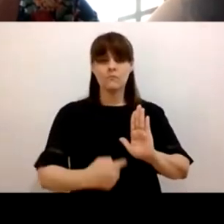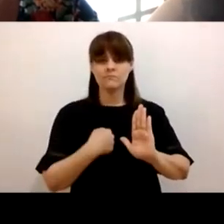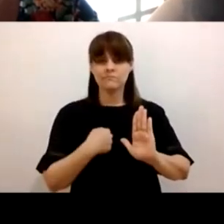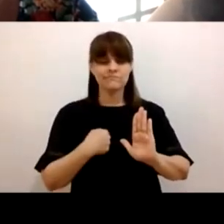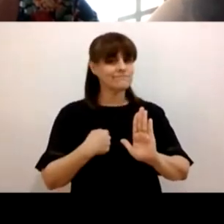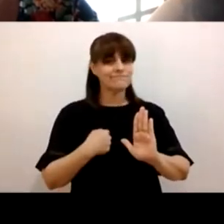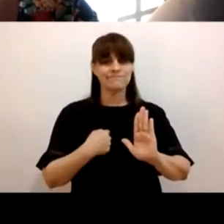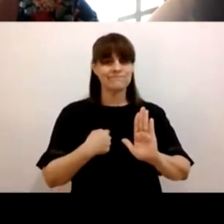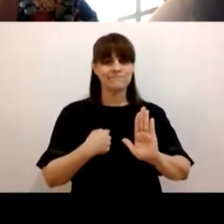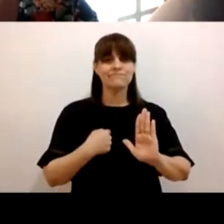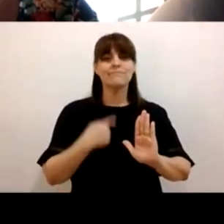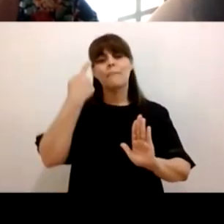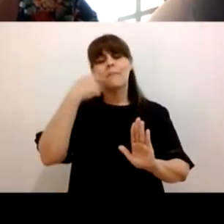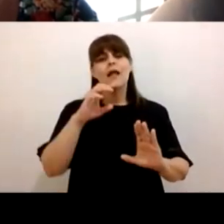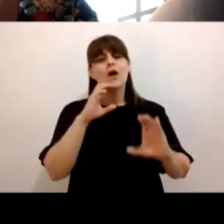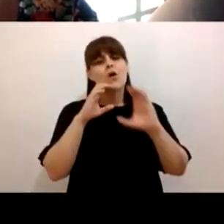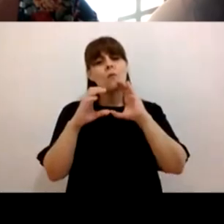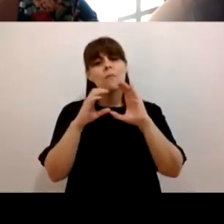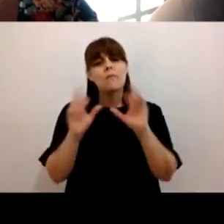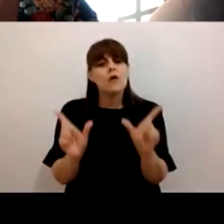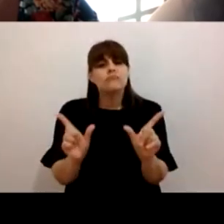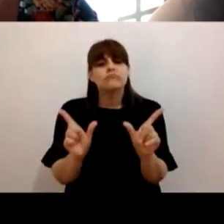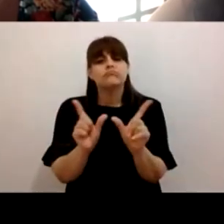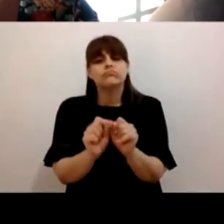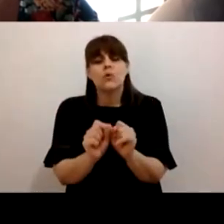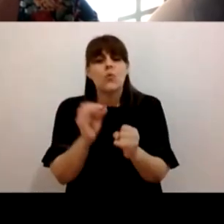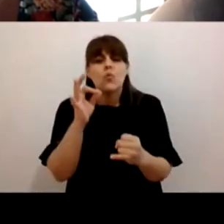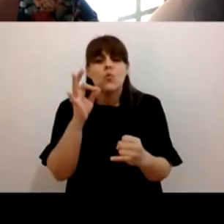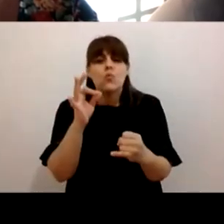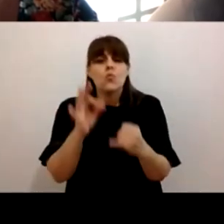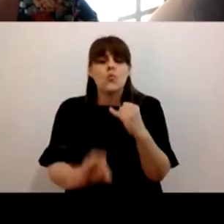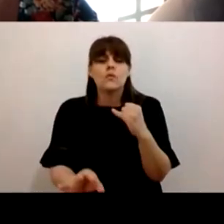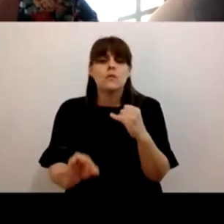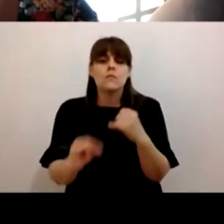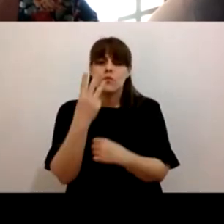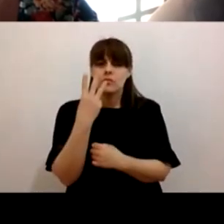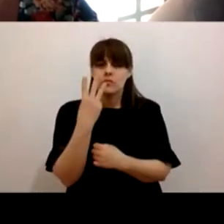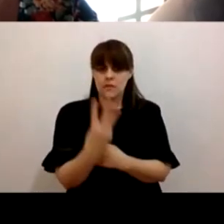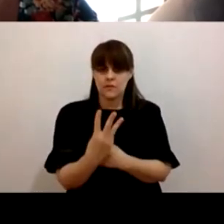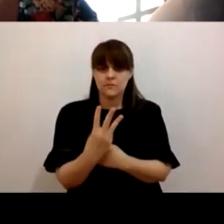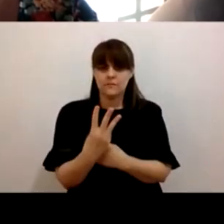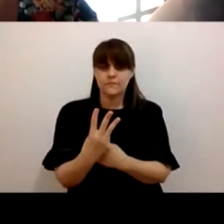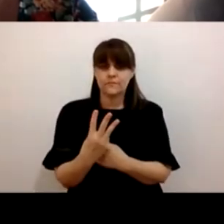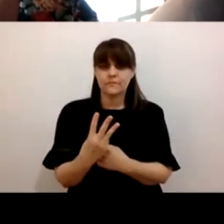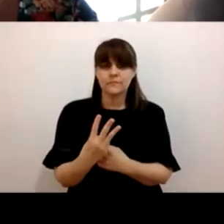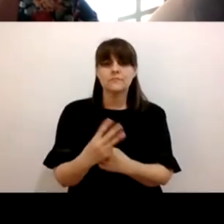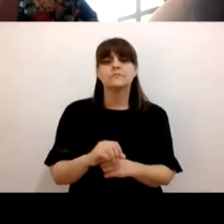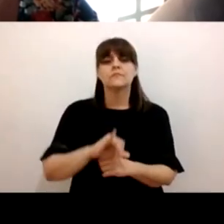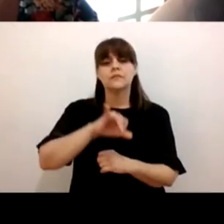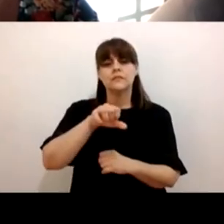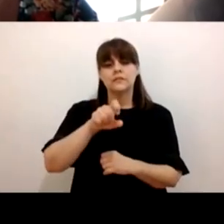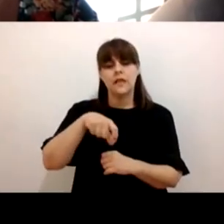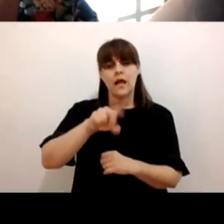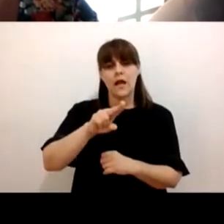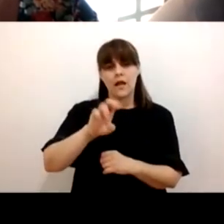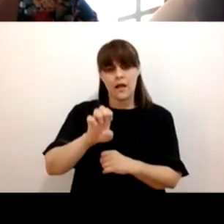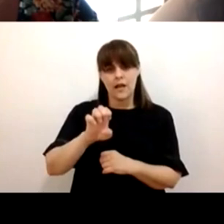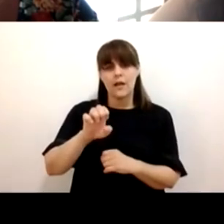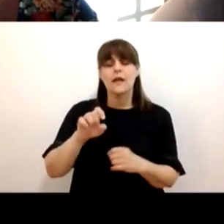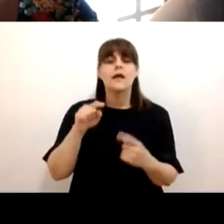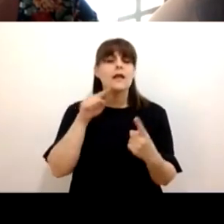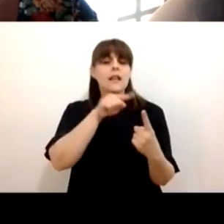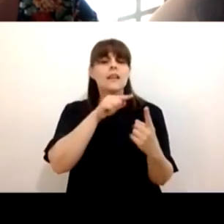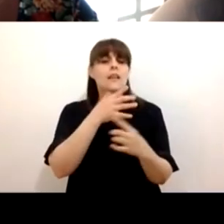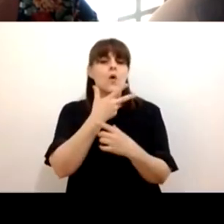diálogo yo quiero concluir con tres cuestiones que plantea Jacques Lacan Jacques Lacan